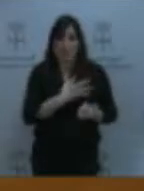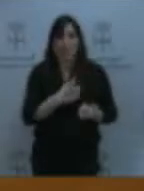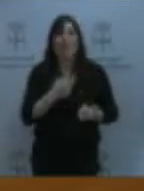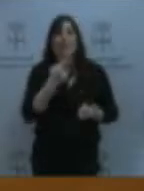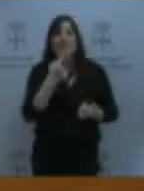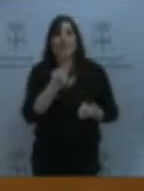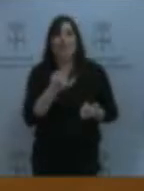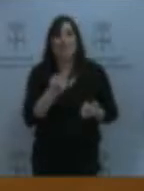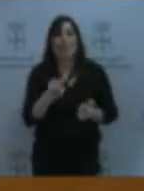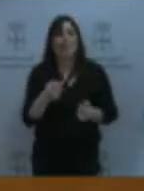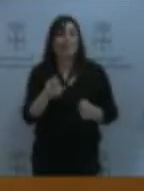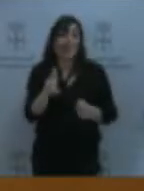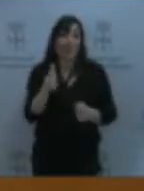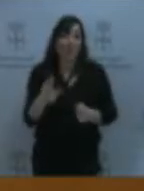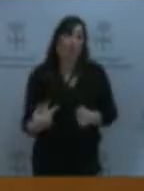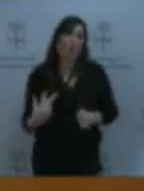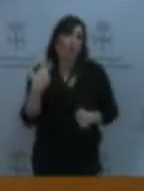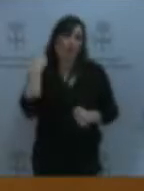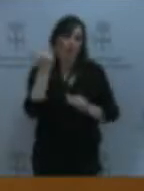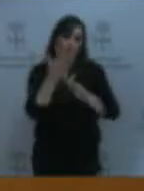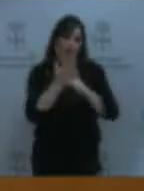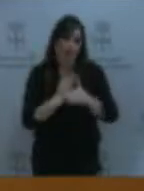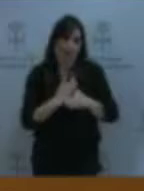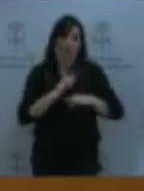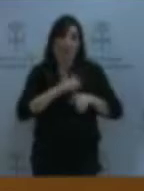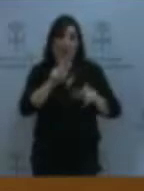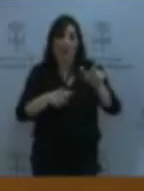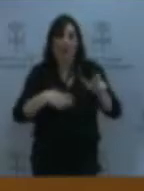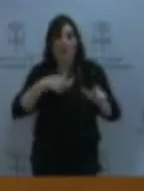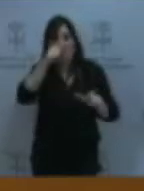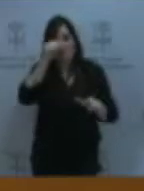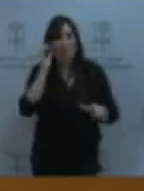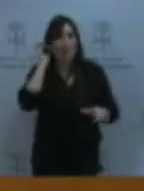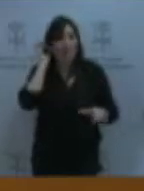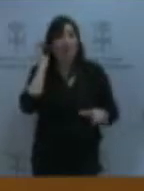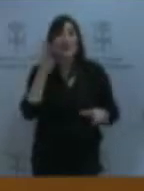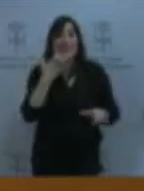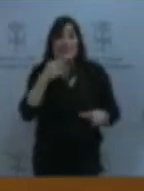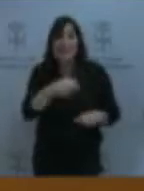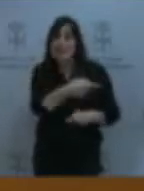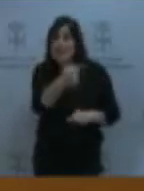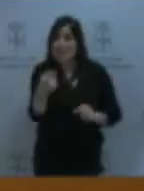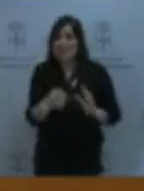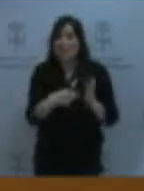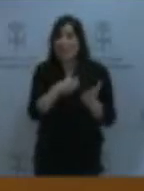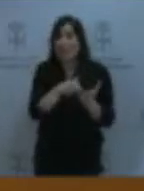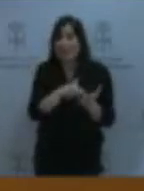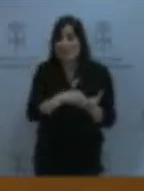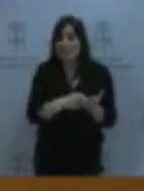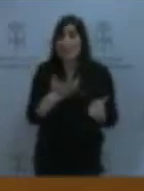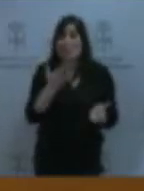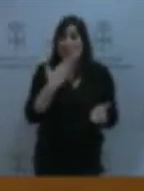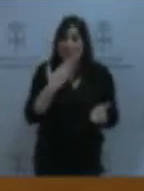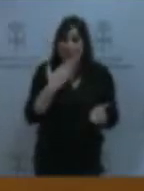parcial para funcionarias y funcionarios siempre que tuvieran cumplidos los requisitos de edad y también de cotización, como